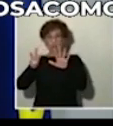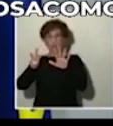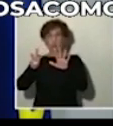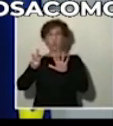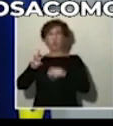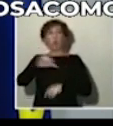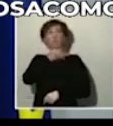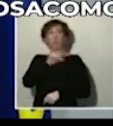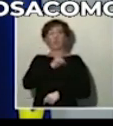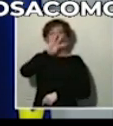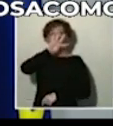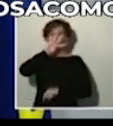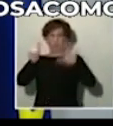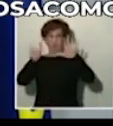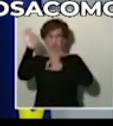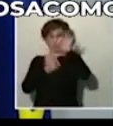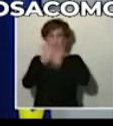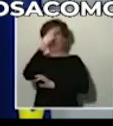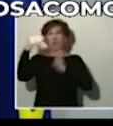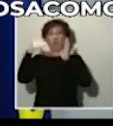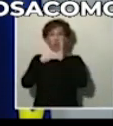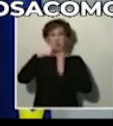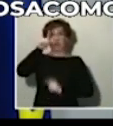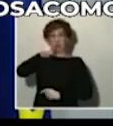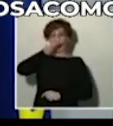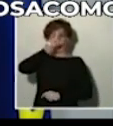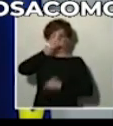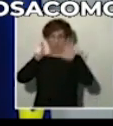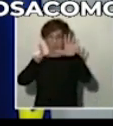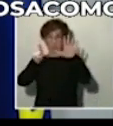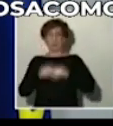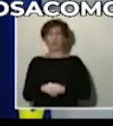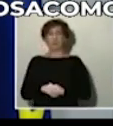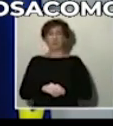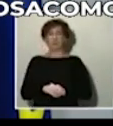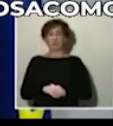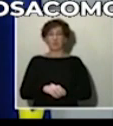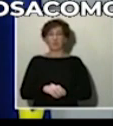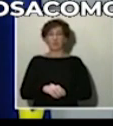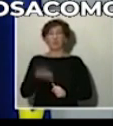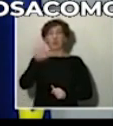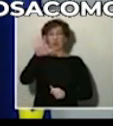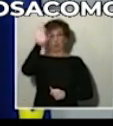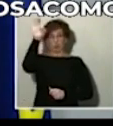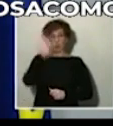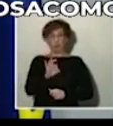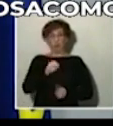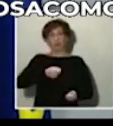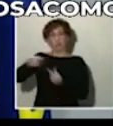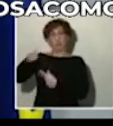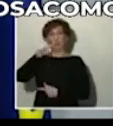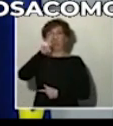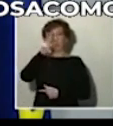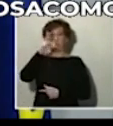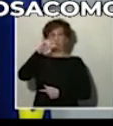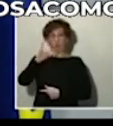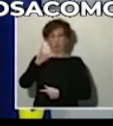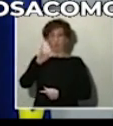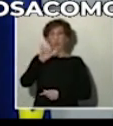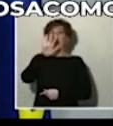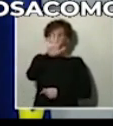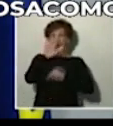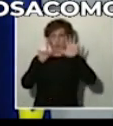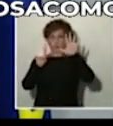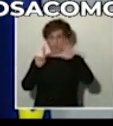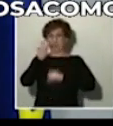46%, 5.136. Un 5% están ingresados en UCI, 563, han fallecido